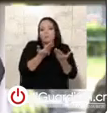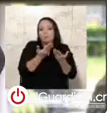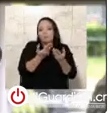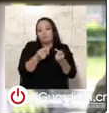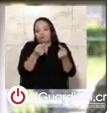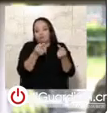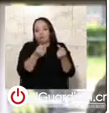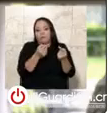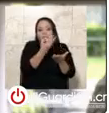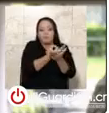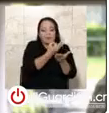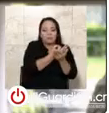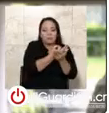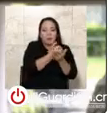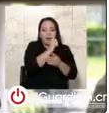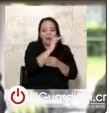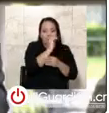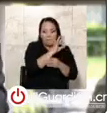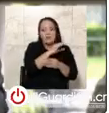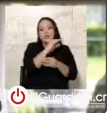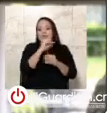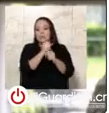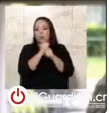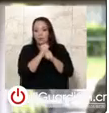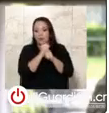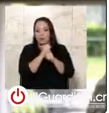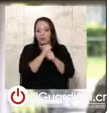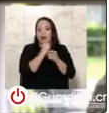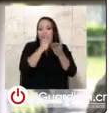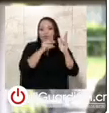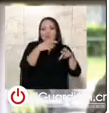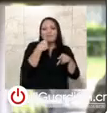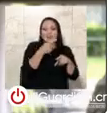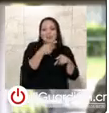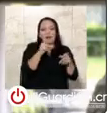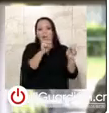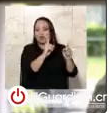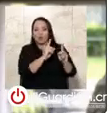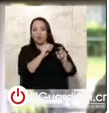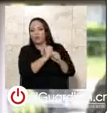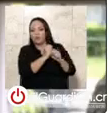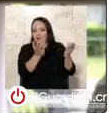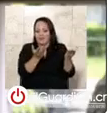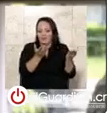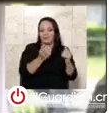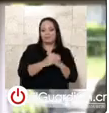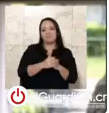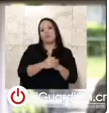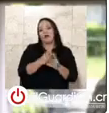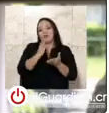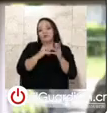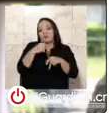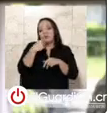financiamiento al CAF y seguridad, que eso es lo que han tenido intenciones de señalar, por dos razones fundamentales. Número